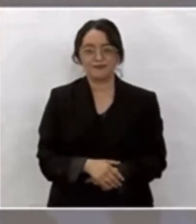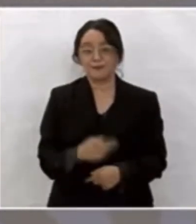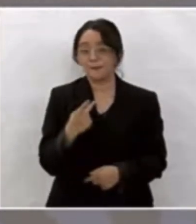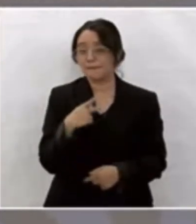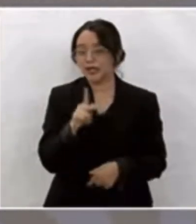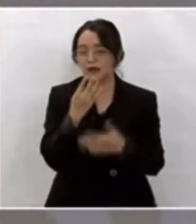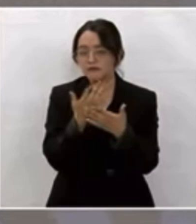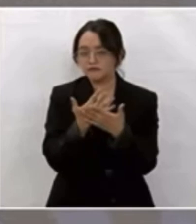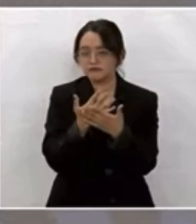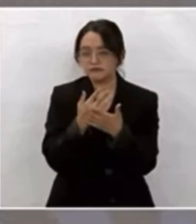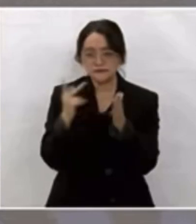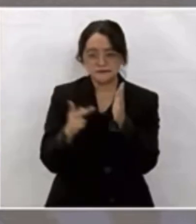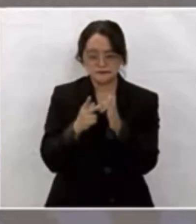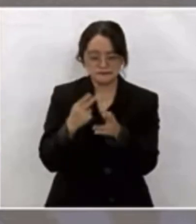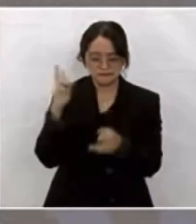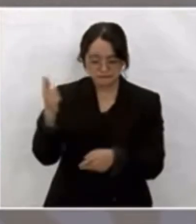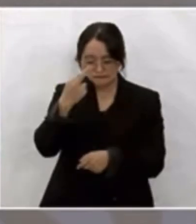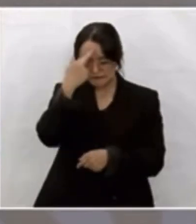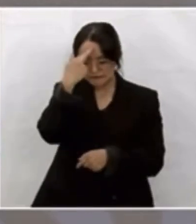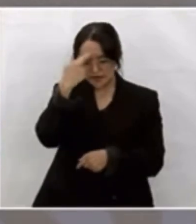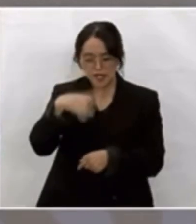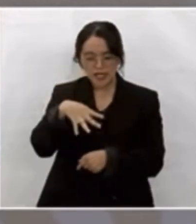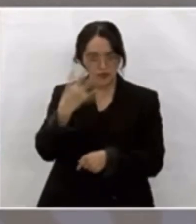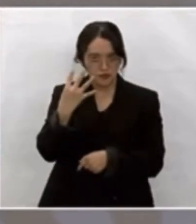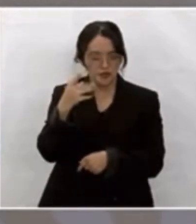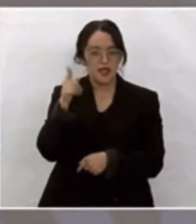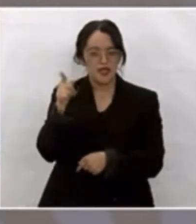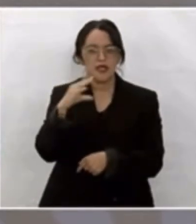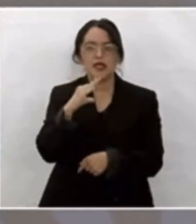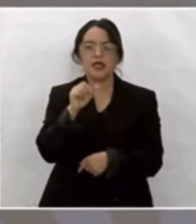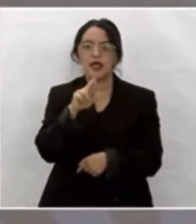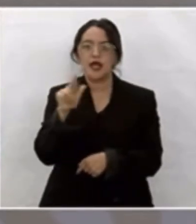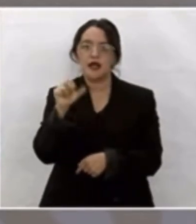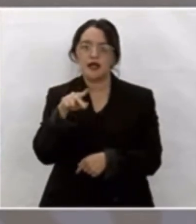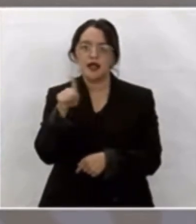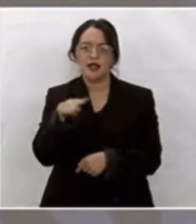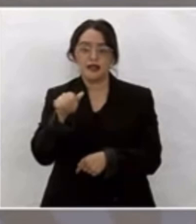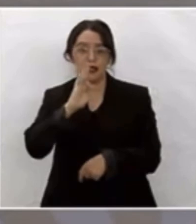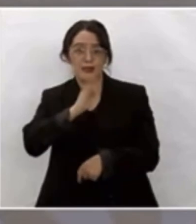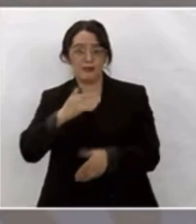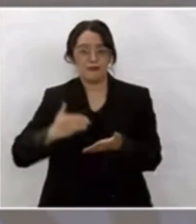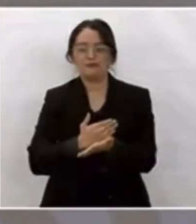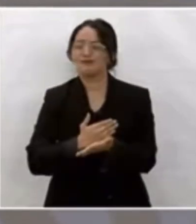Pero regresando al 14, Carranza no acepta la invasión